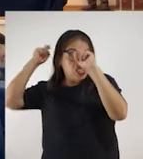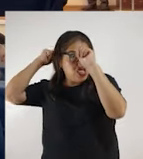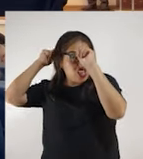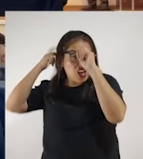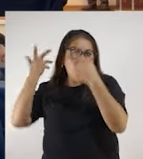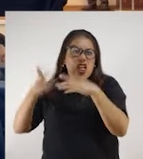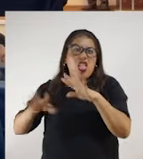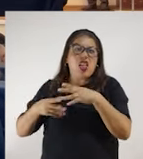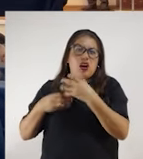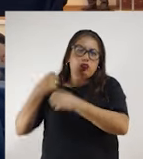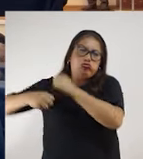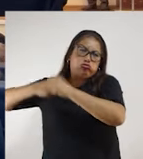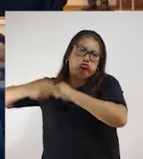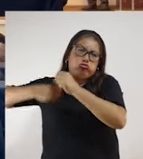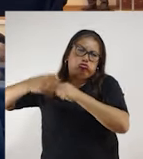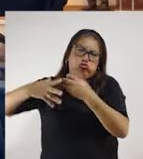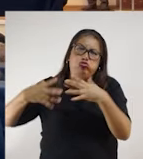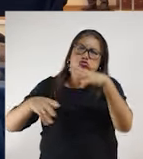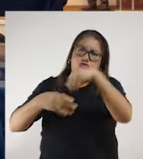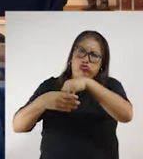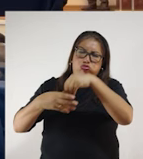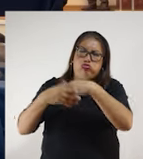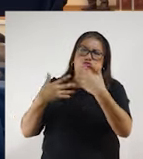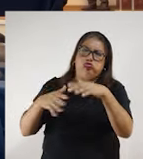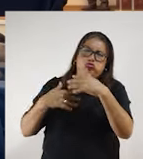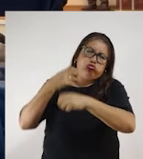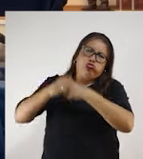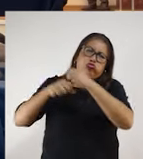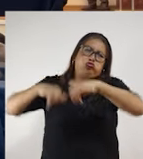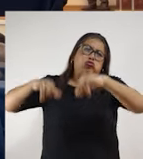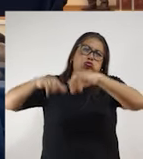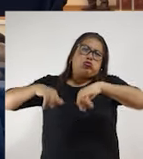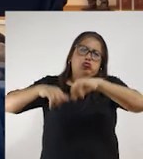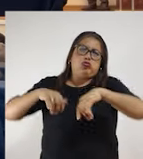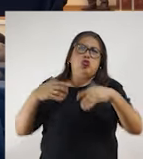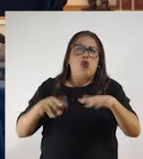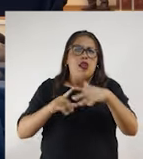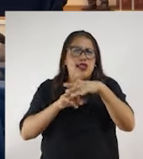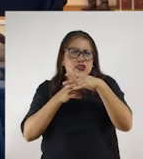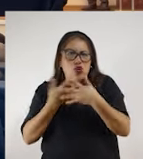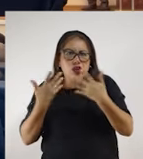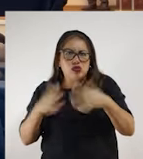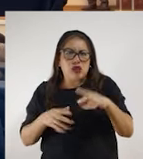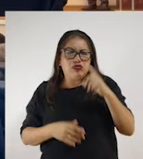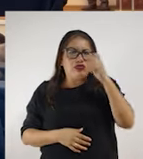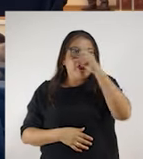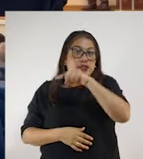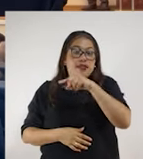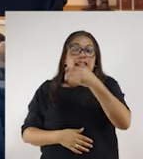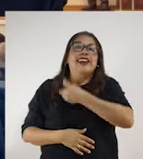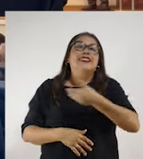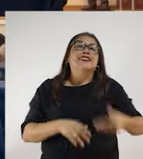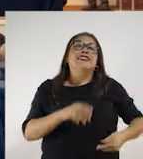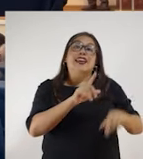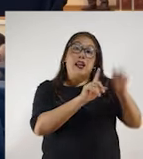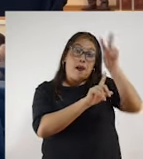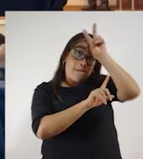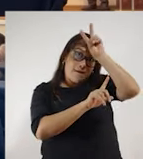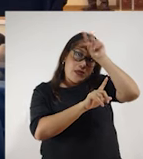se encuentran años internados, años en situación de encierro. Y el Estado